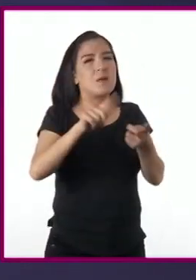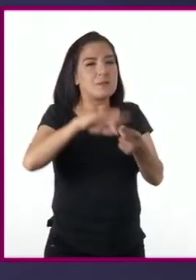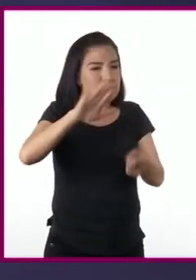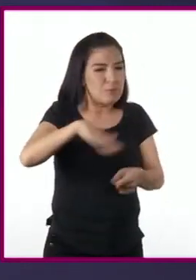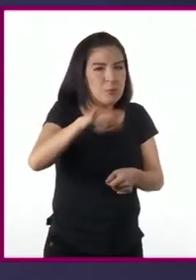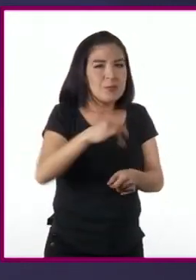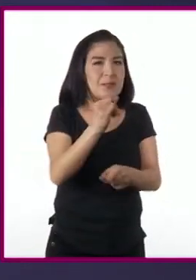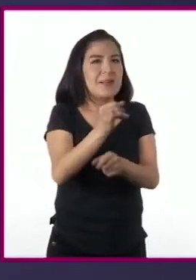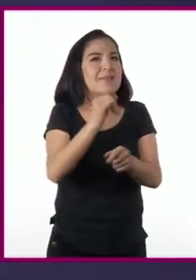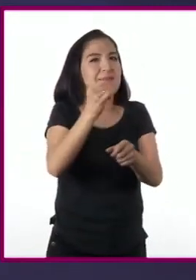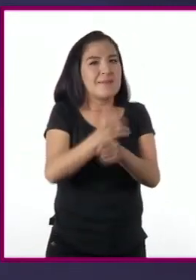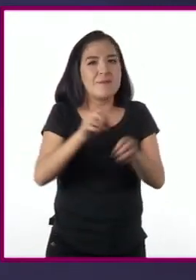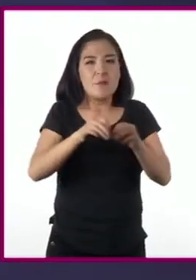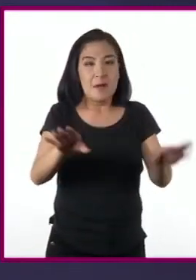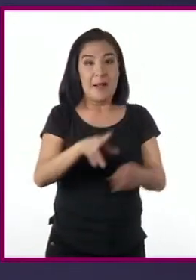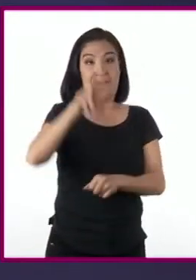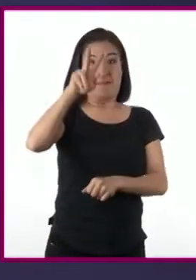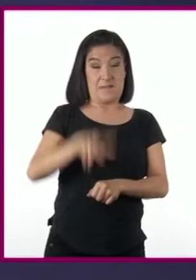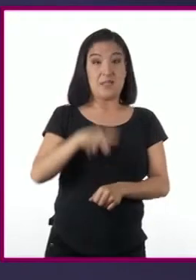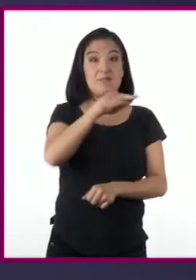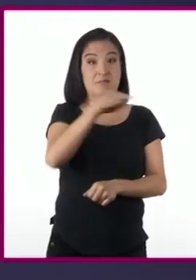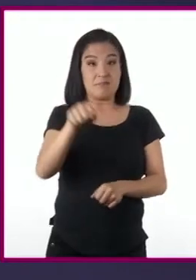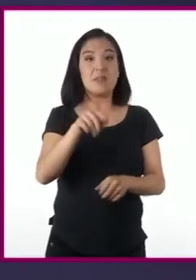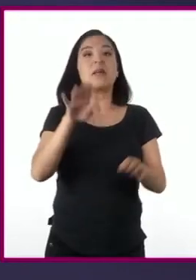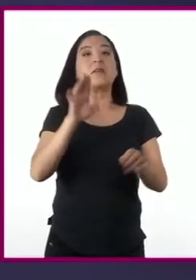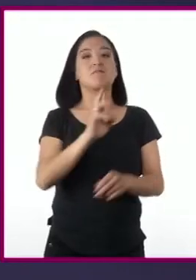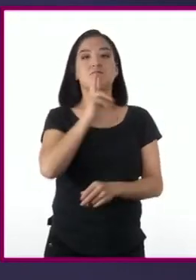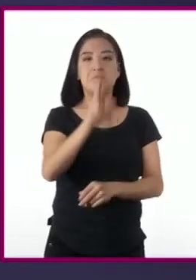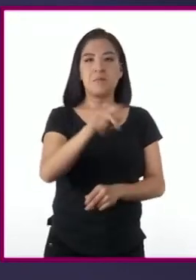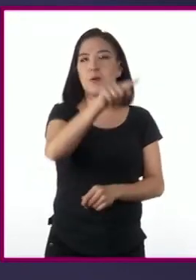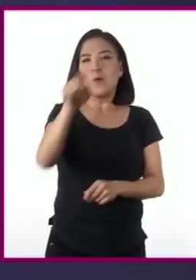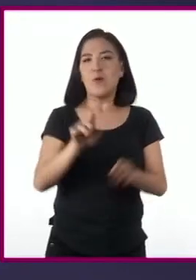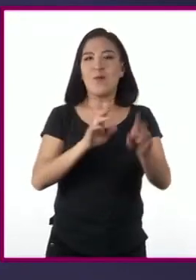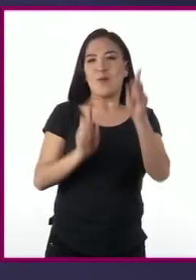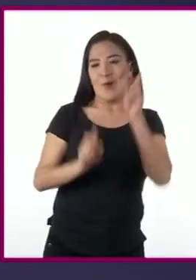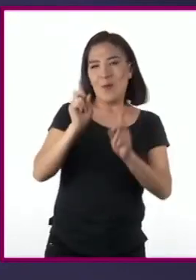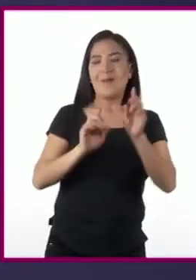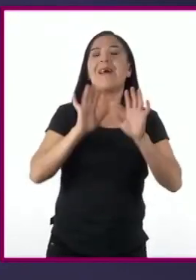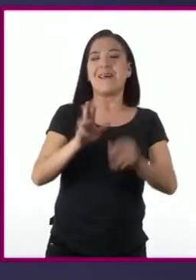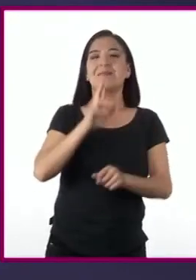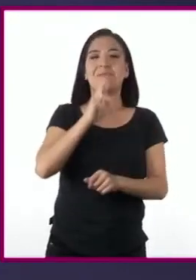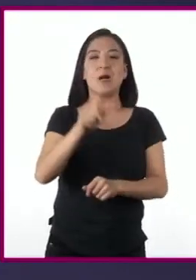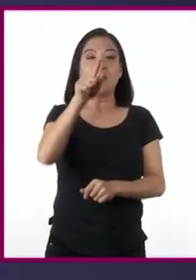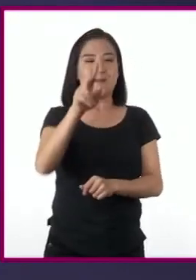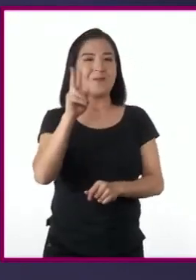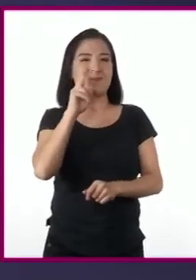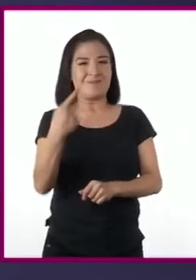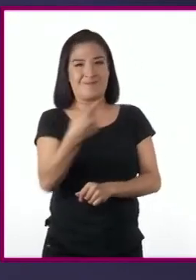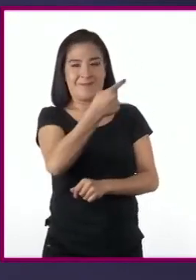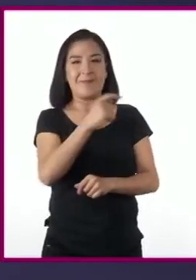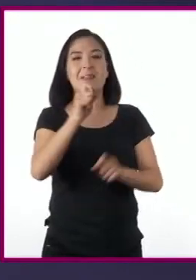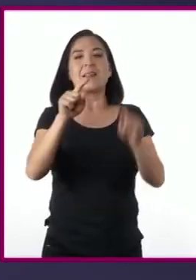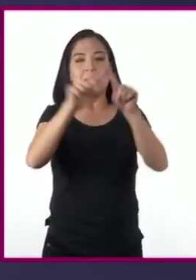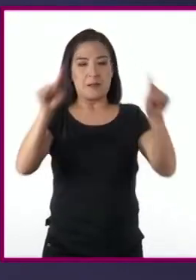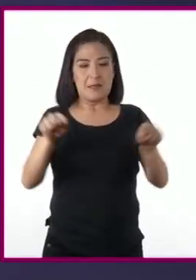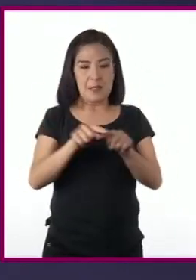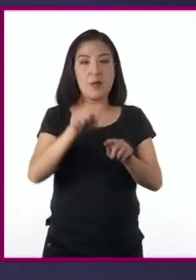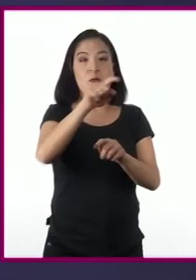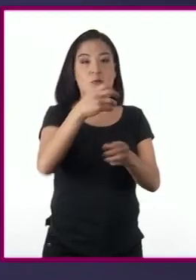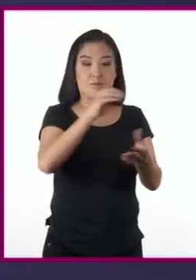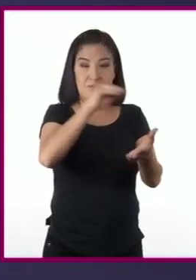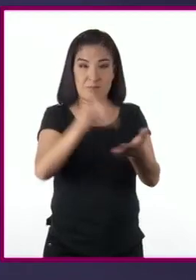información y si en verdad esta respondió a todas sus dudas. Vean el recuadro y agreguen las respuestas a